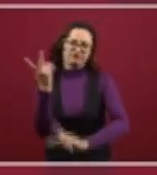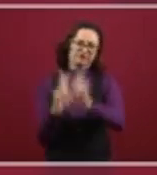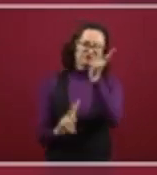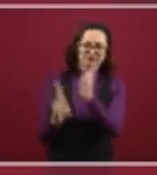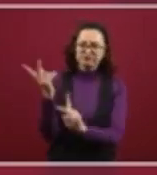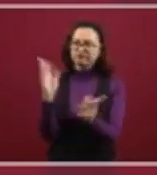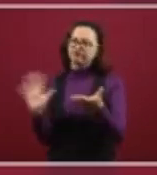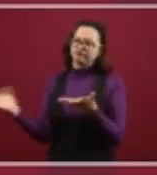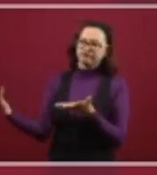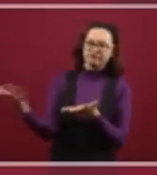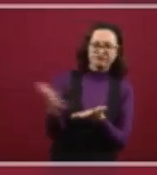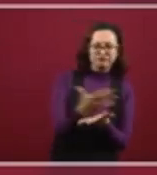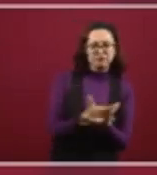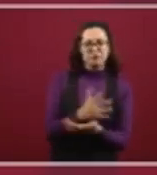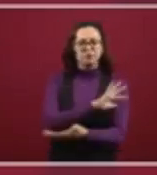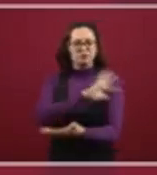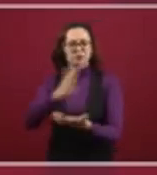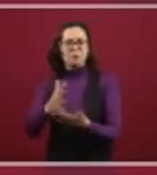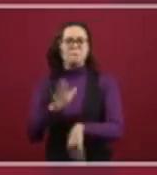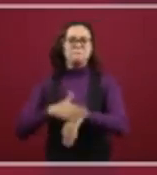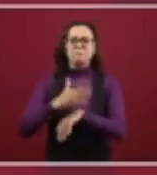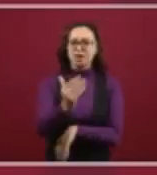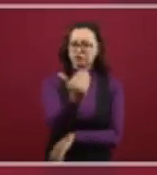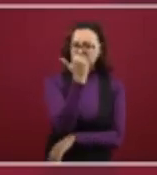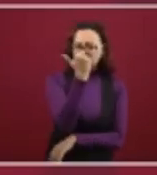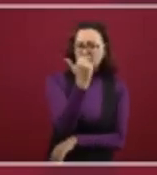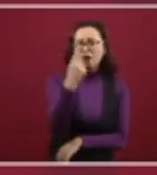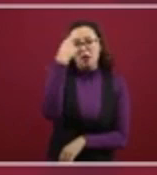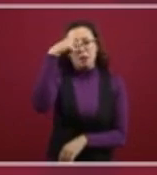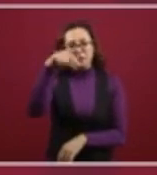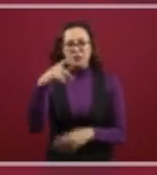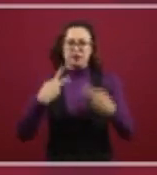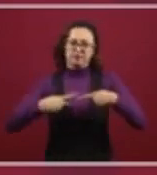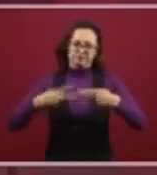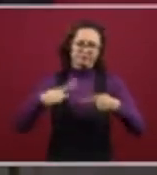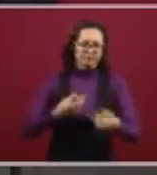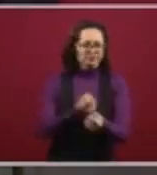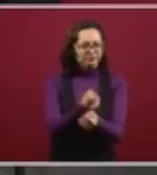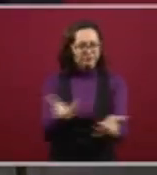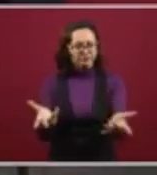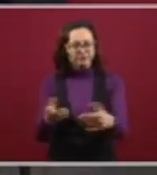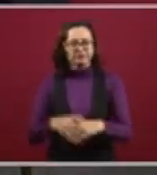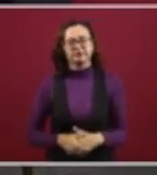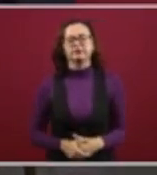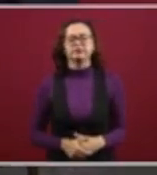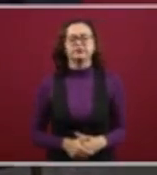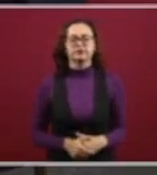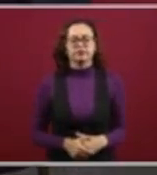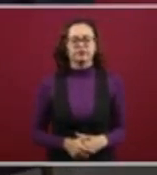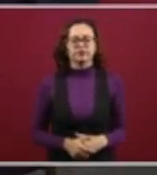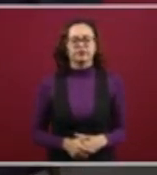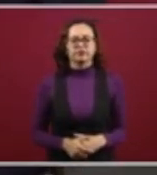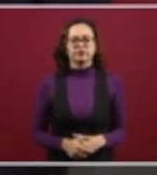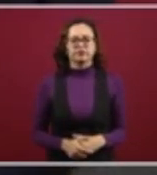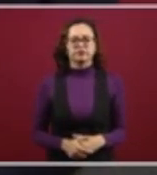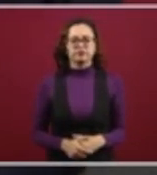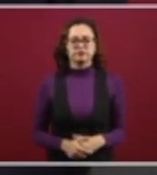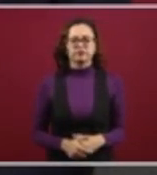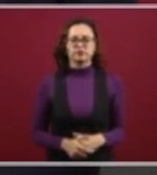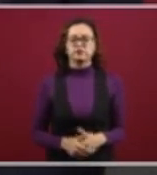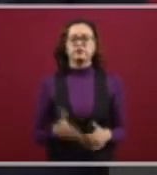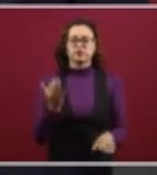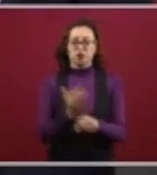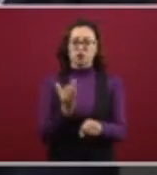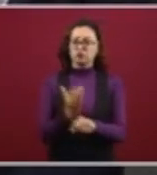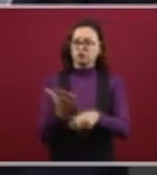alimentos, más comida para la gente. De modo que el secretario de